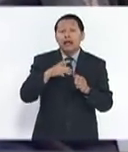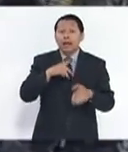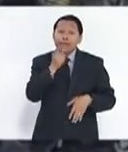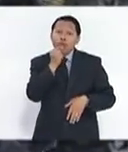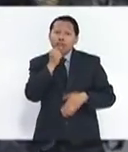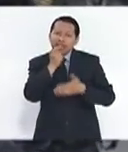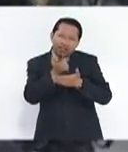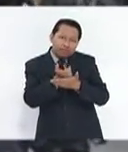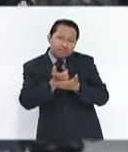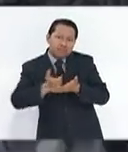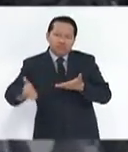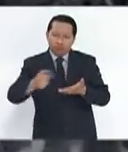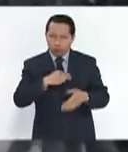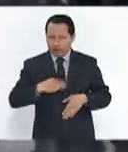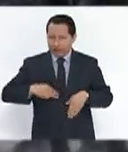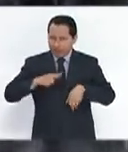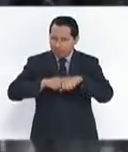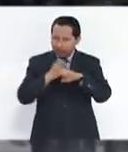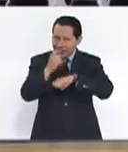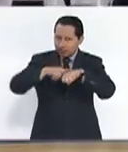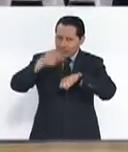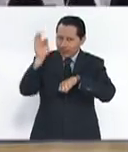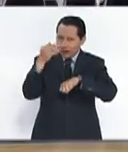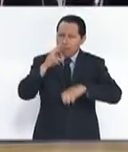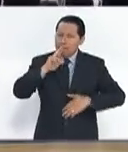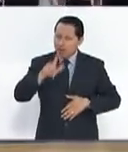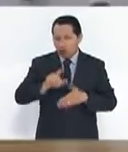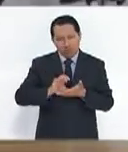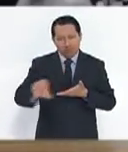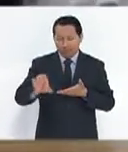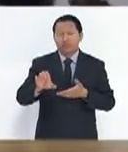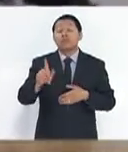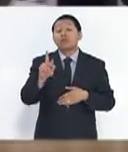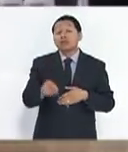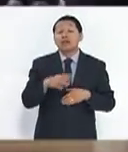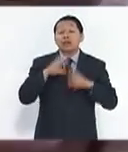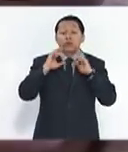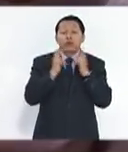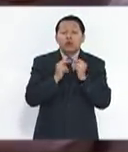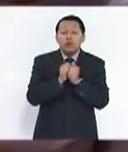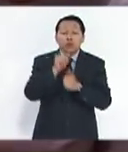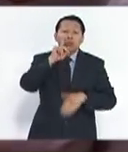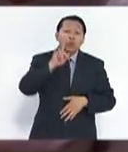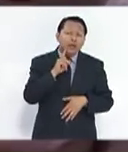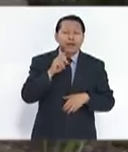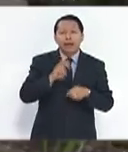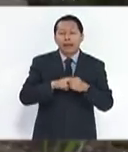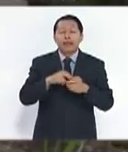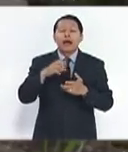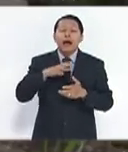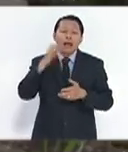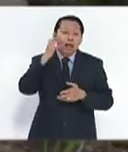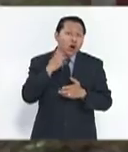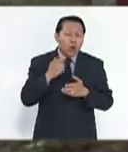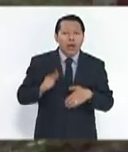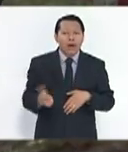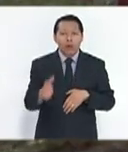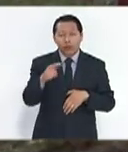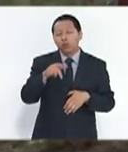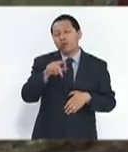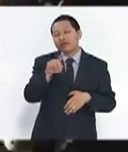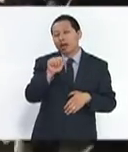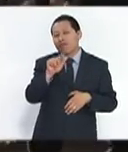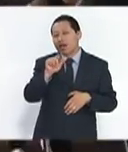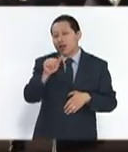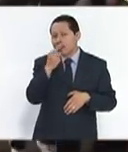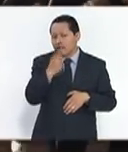cuerpo de seguridad a nivel municipal, estatal y federal. Durante una reunión con mujeres en León, Guanajuato, Margarita Zavala descartó